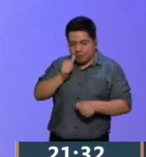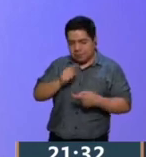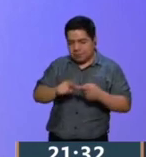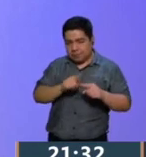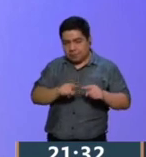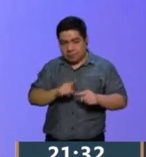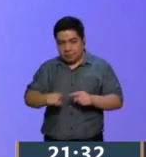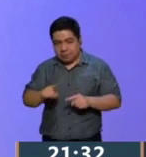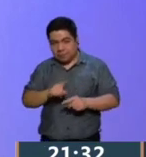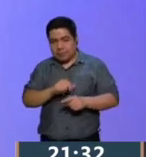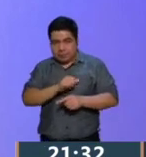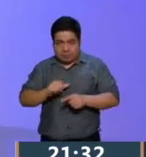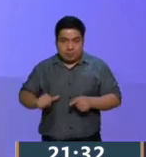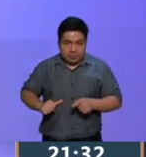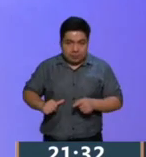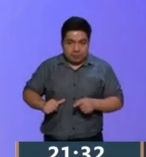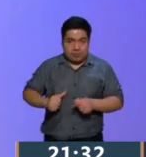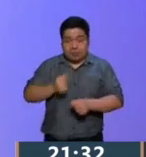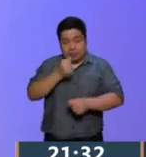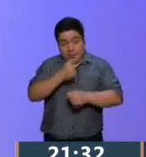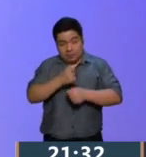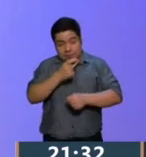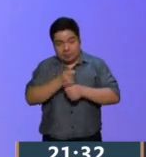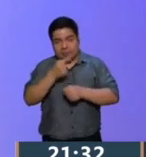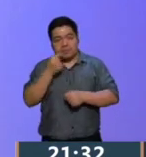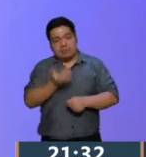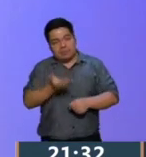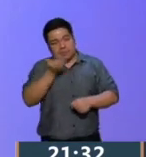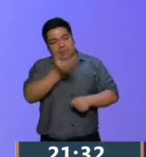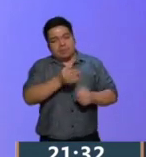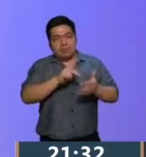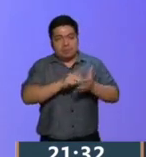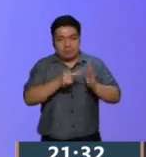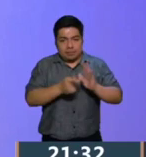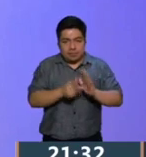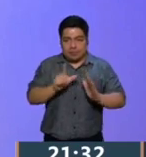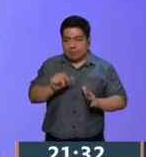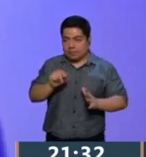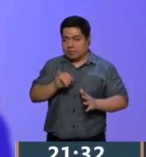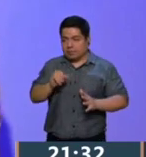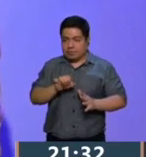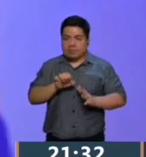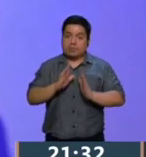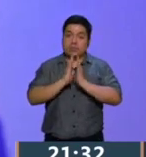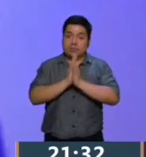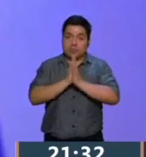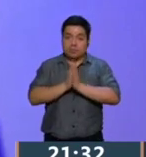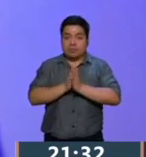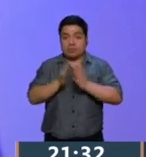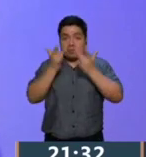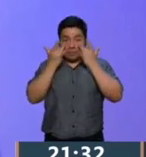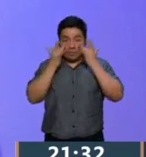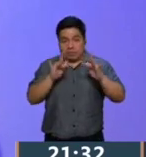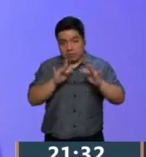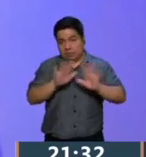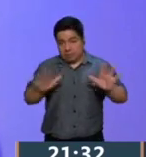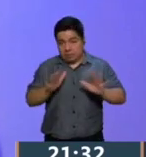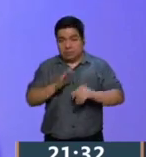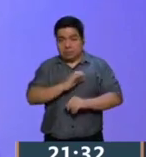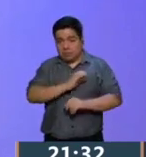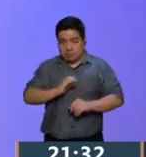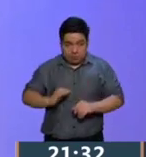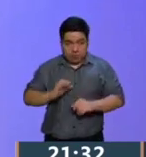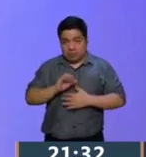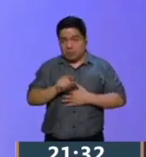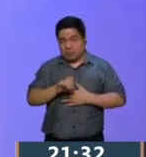alcaldías que sufren de lo mismo, lo primero que se le solicitó al ingeniero Loeje fue que renunciara al equipo de campaña del candidato Santiago